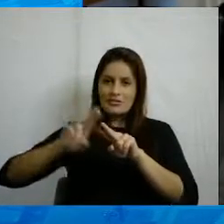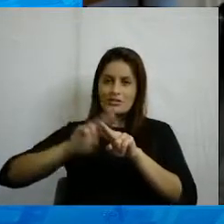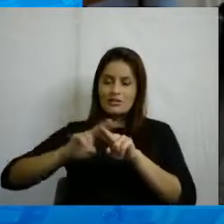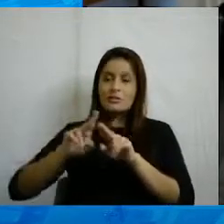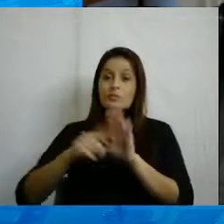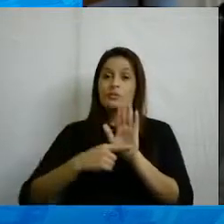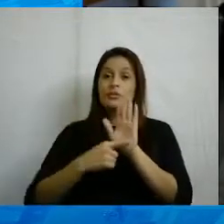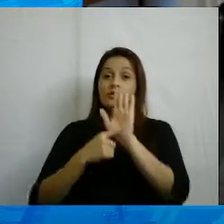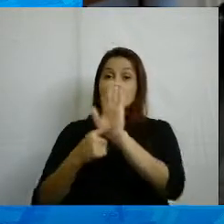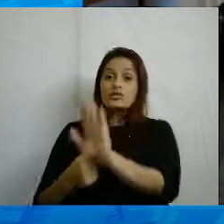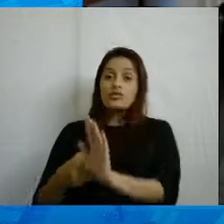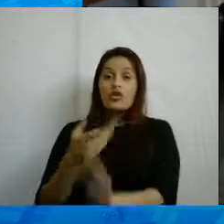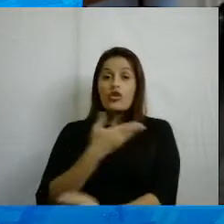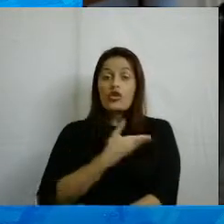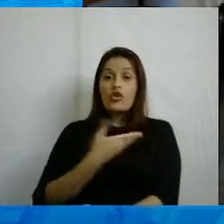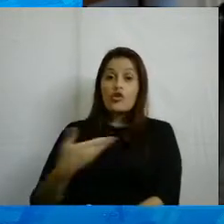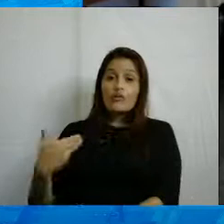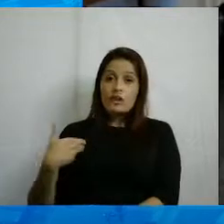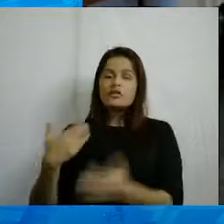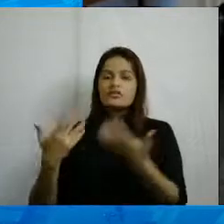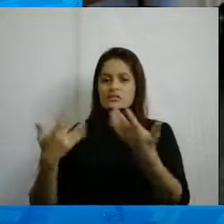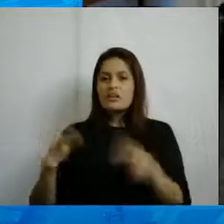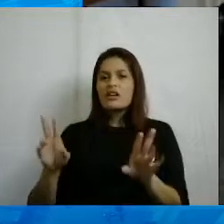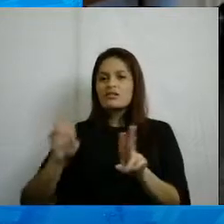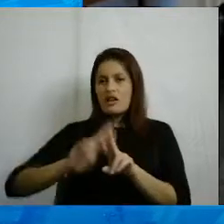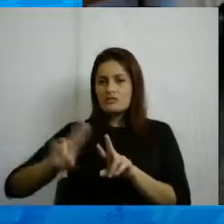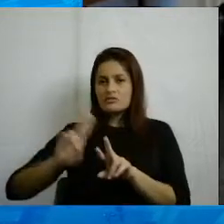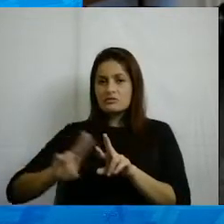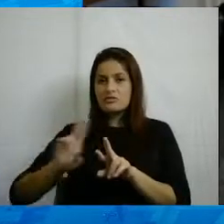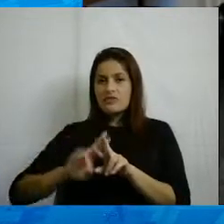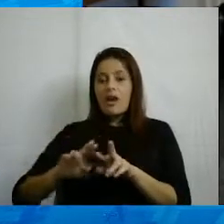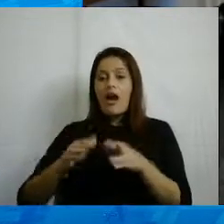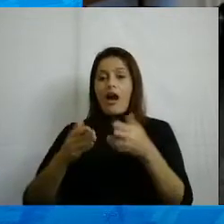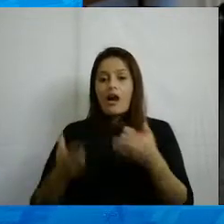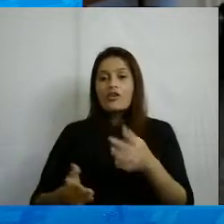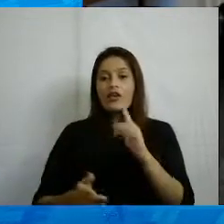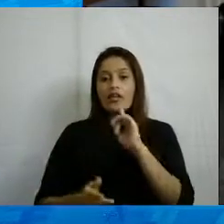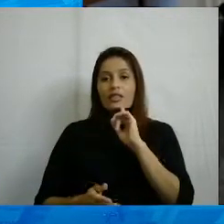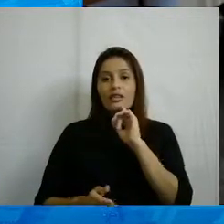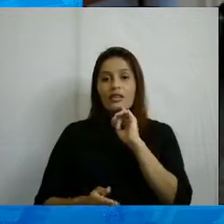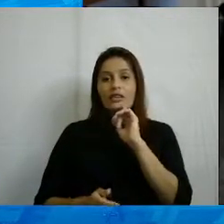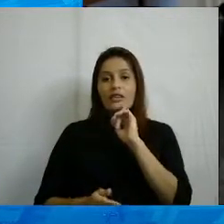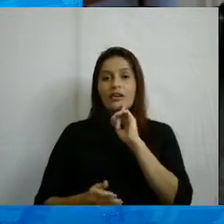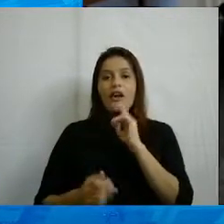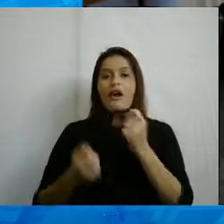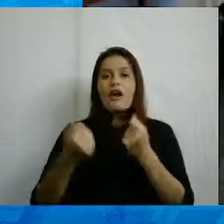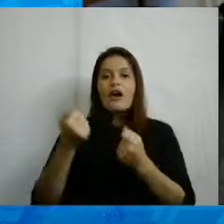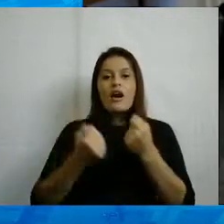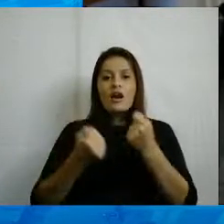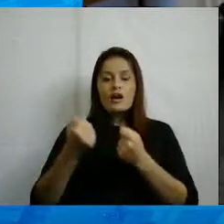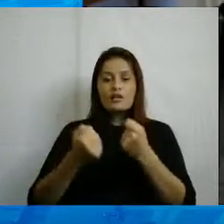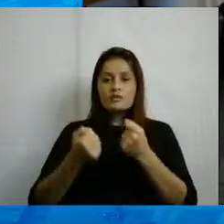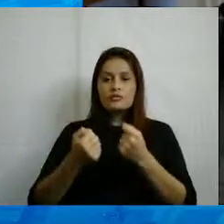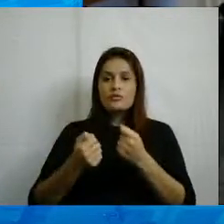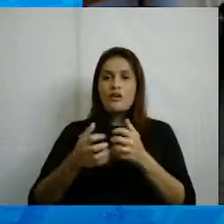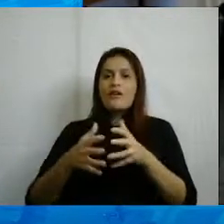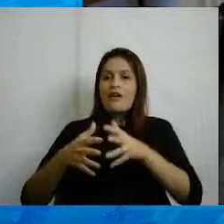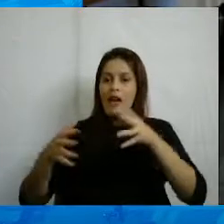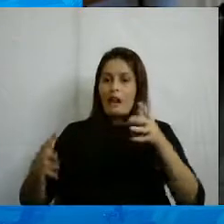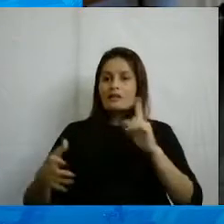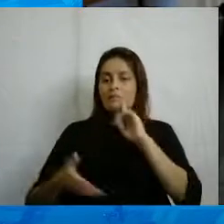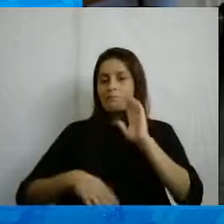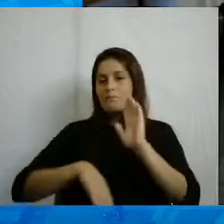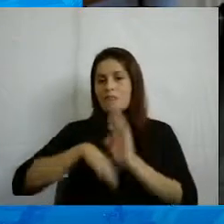presentó al gobierno regional, se hicieron las modificaciones respectivas y ahora podemos contar con un vehículo de alta